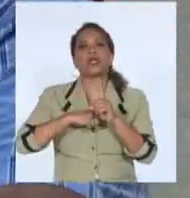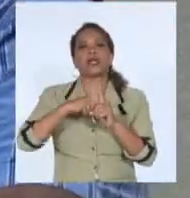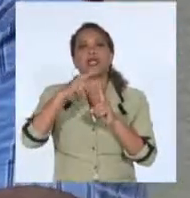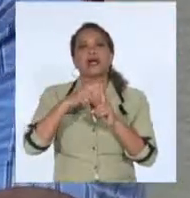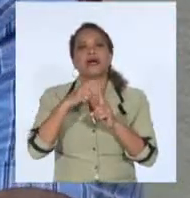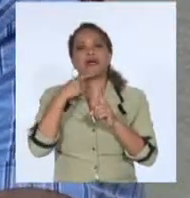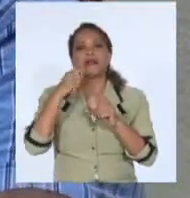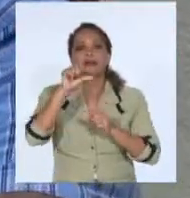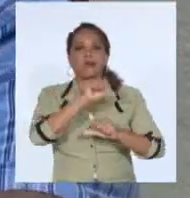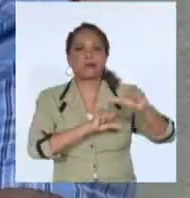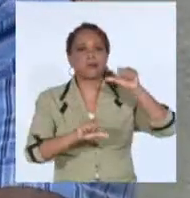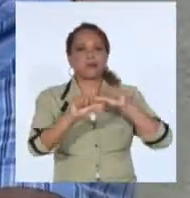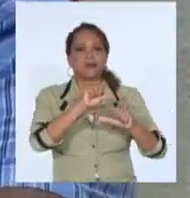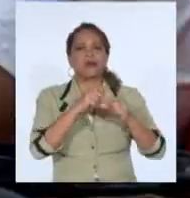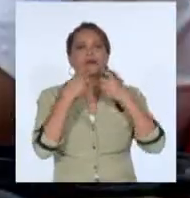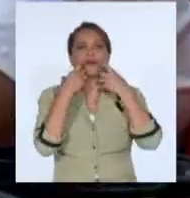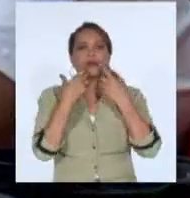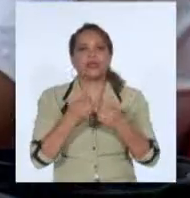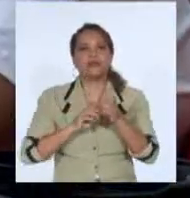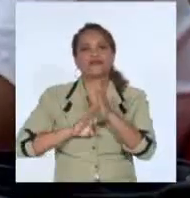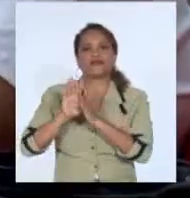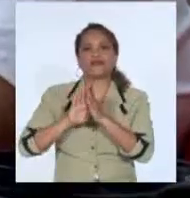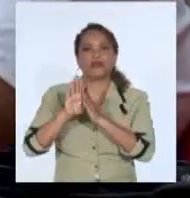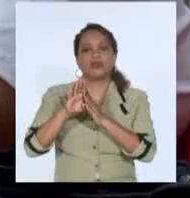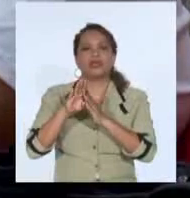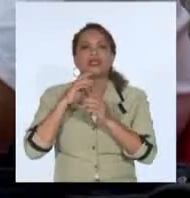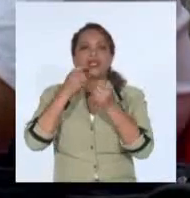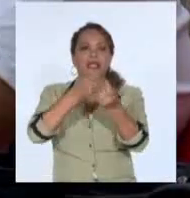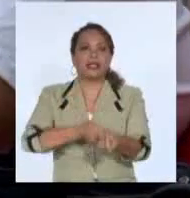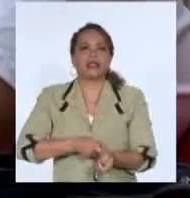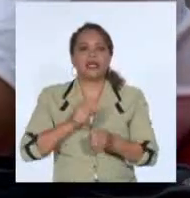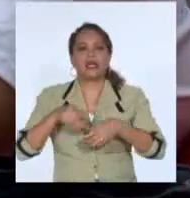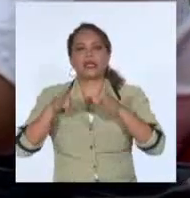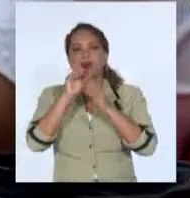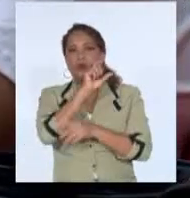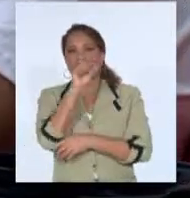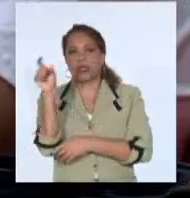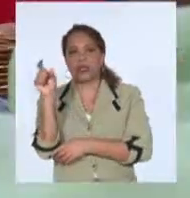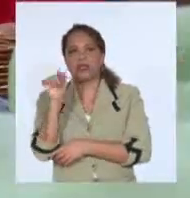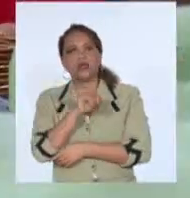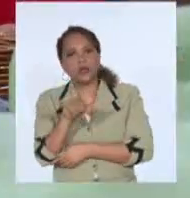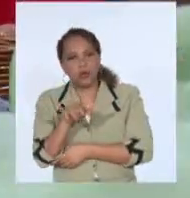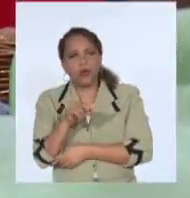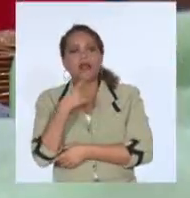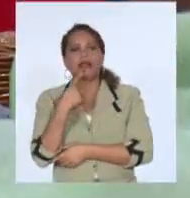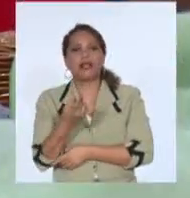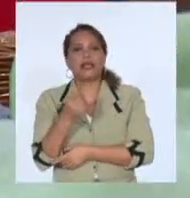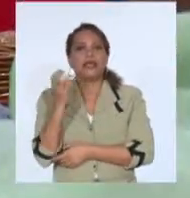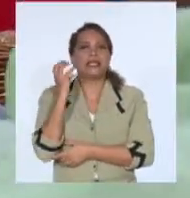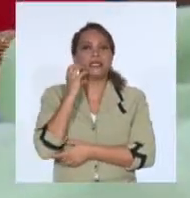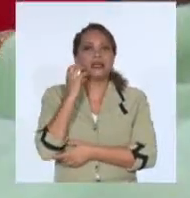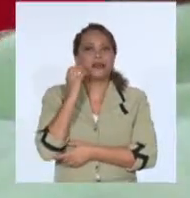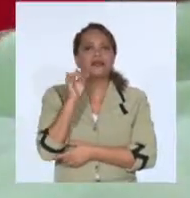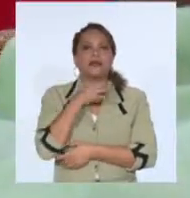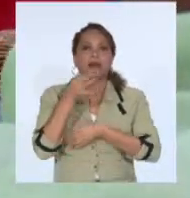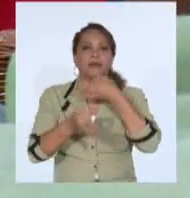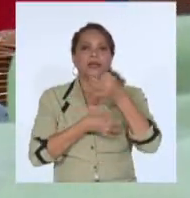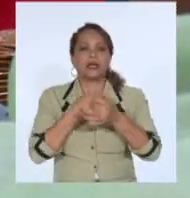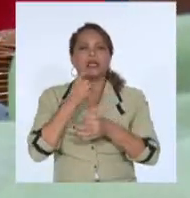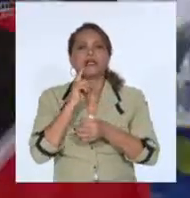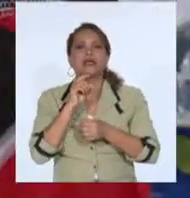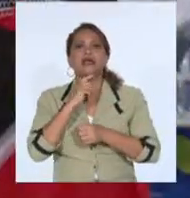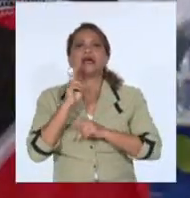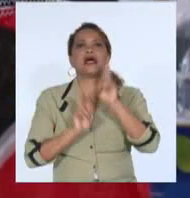calidad necesarios en el desarrollo de la infraestructura hotelera en el Caribe, también de cemento, estuvieron entre los acuerdos para